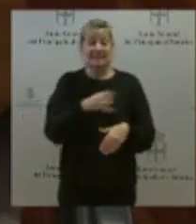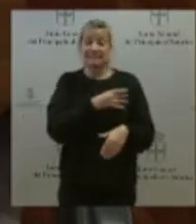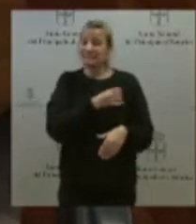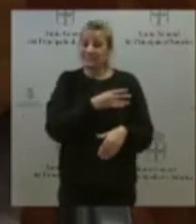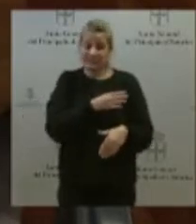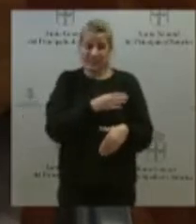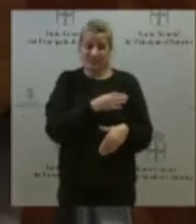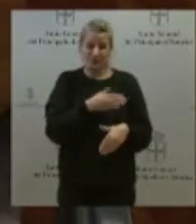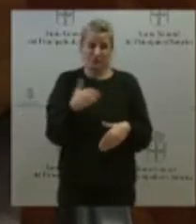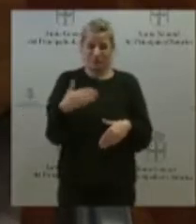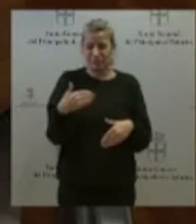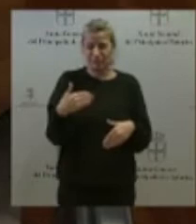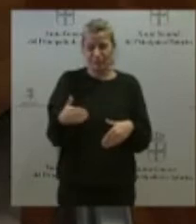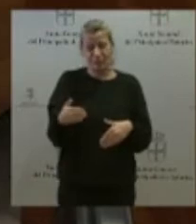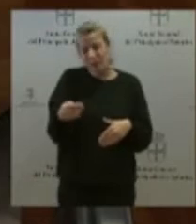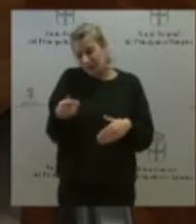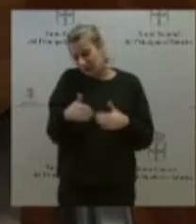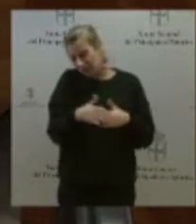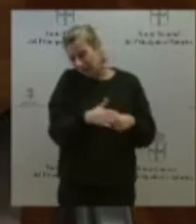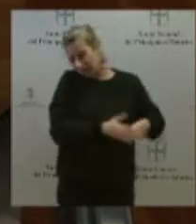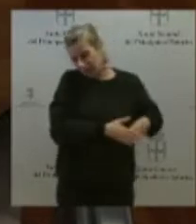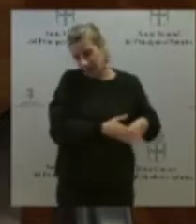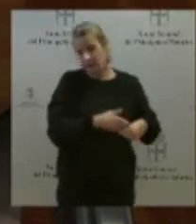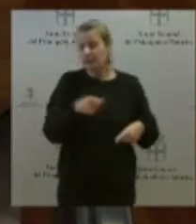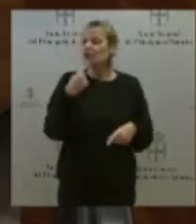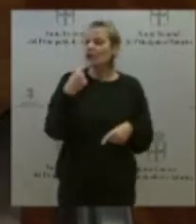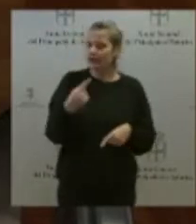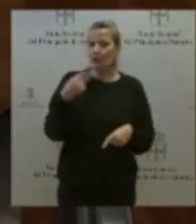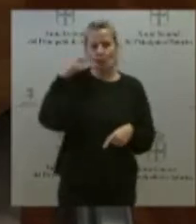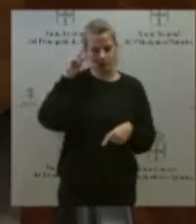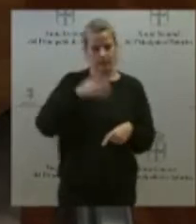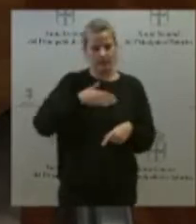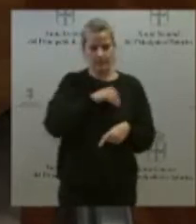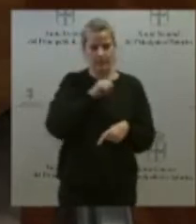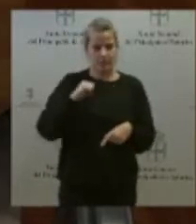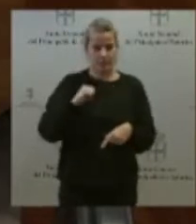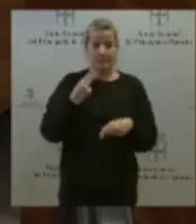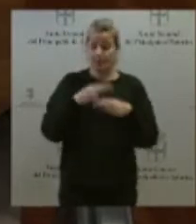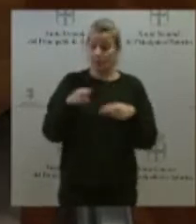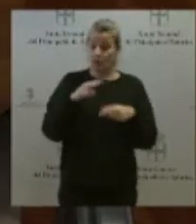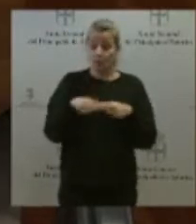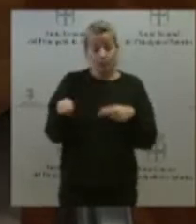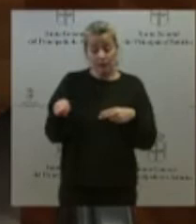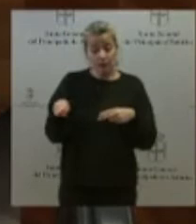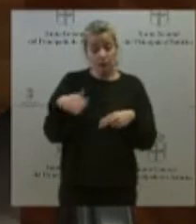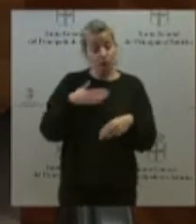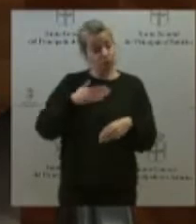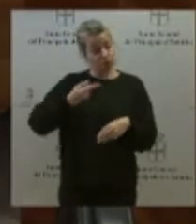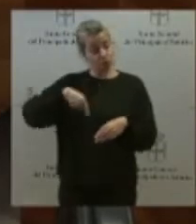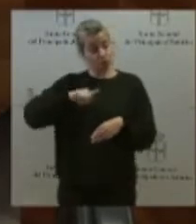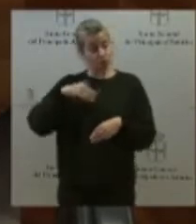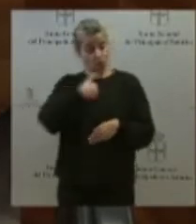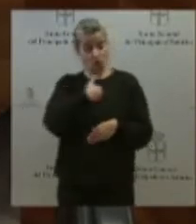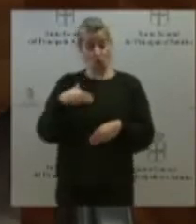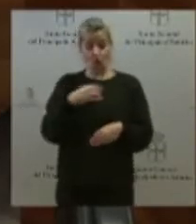por propia experiencia: los políticos no podemos hacer de sindicalistas, porque eso sería invadir el espacio